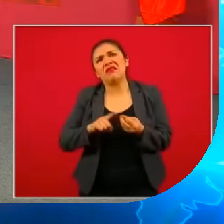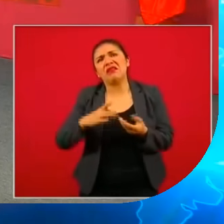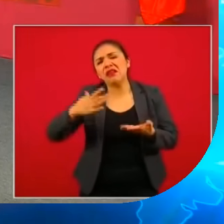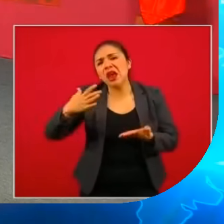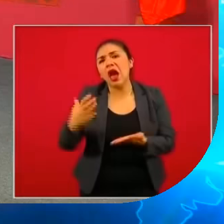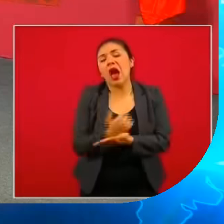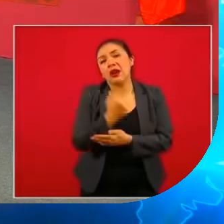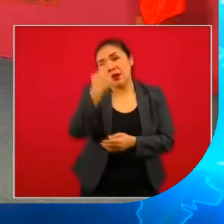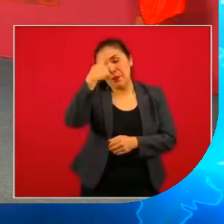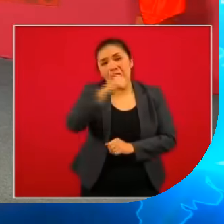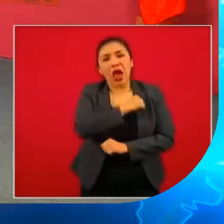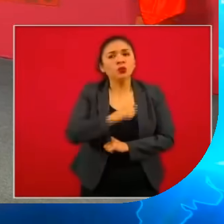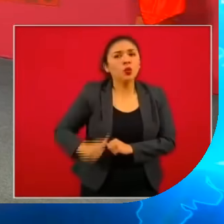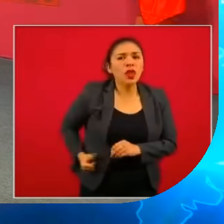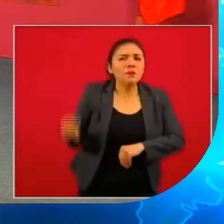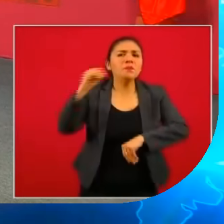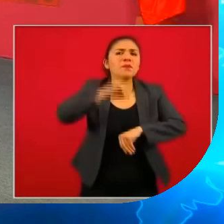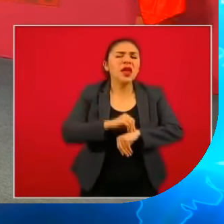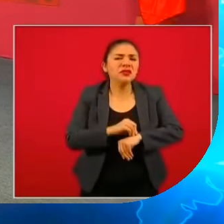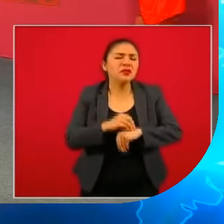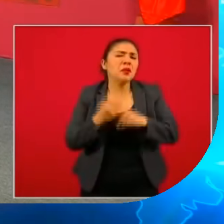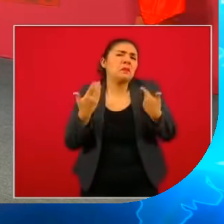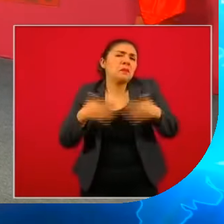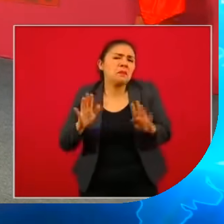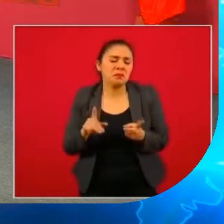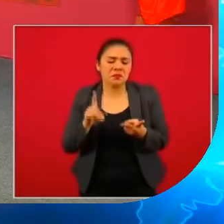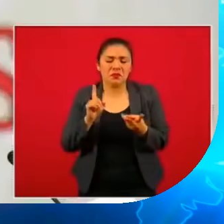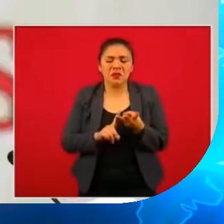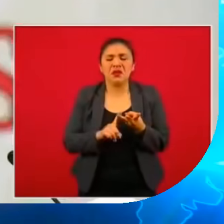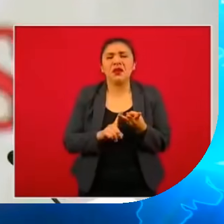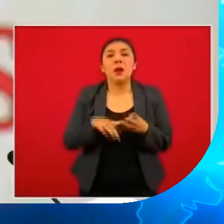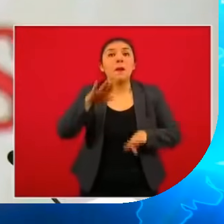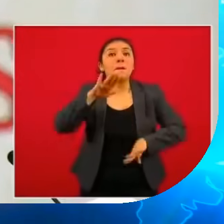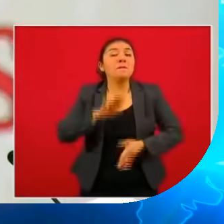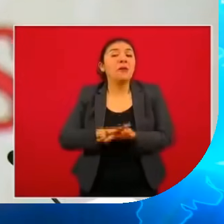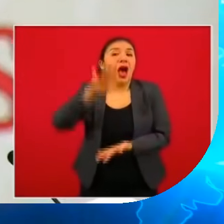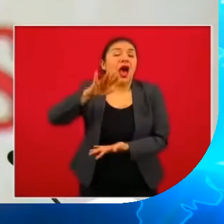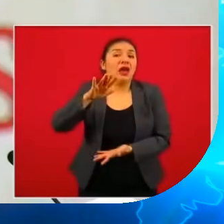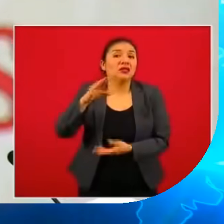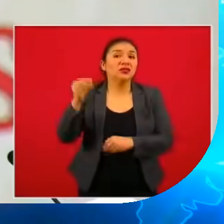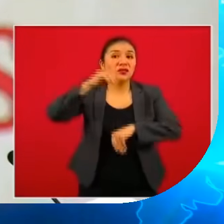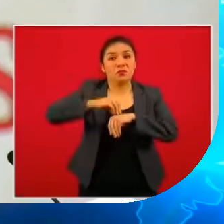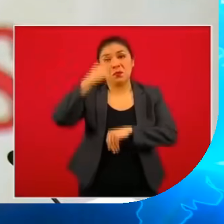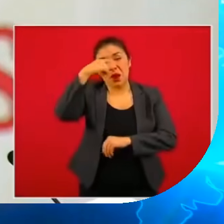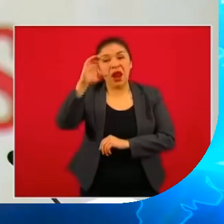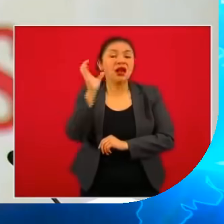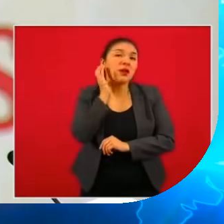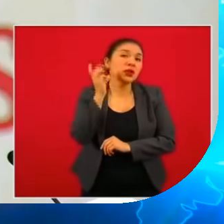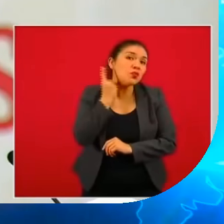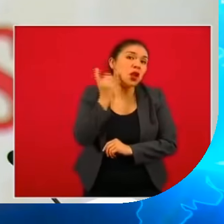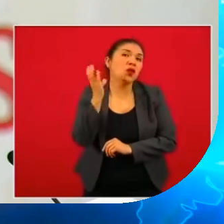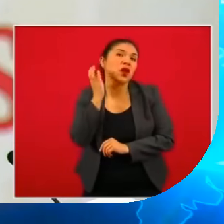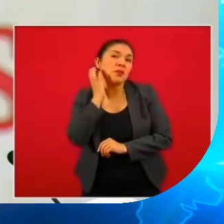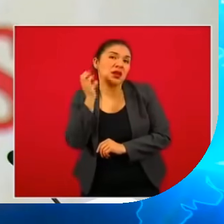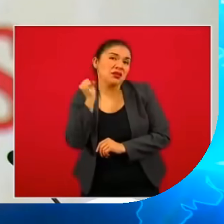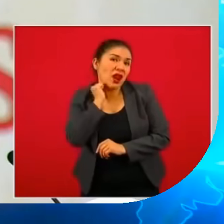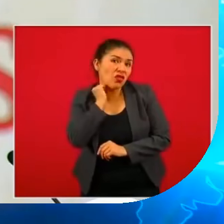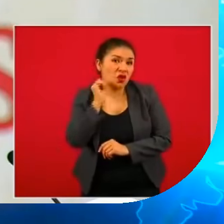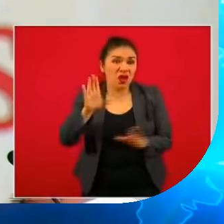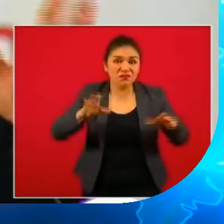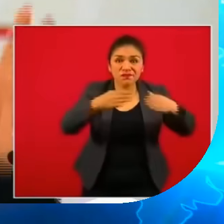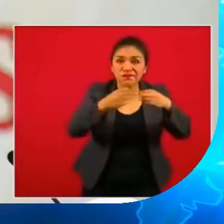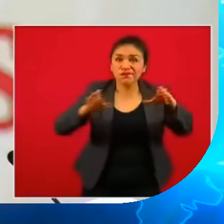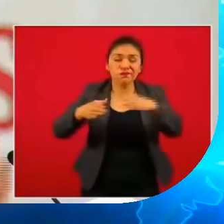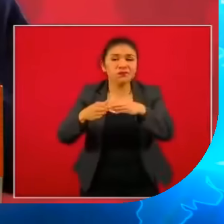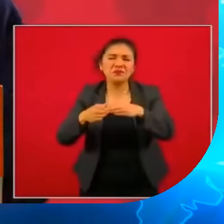los ayuntamientos? ¿Quién tiene mayoría en los congresos locales? Lo que